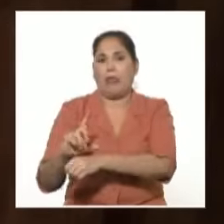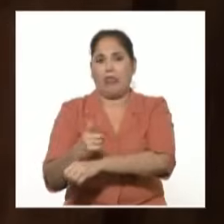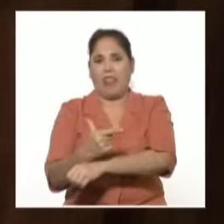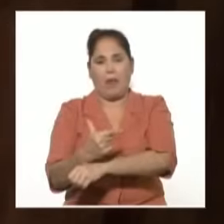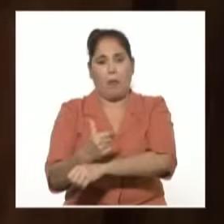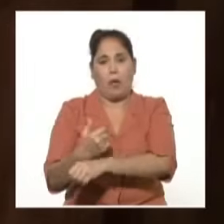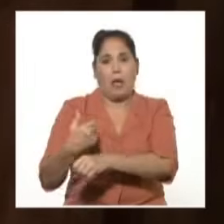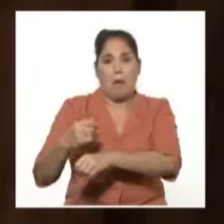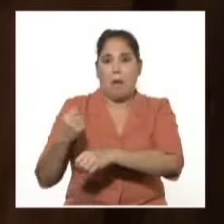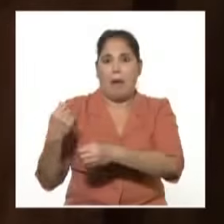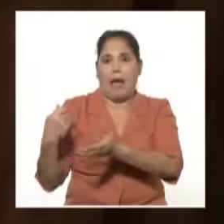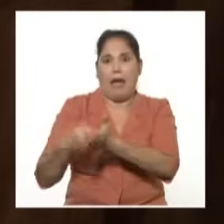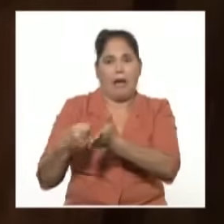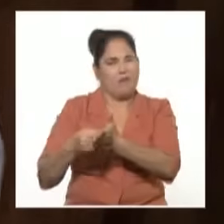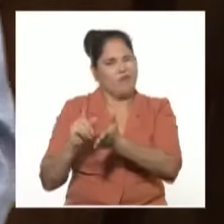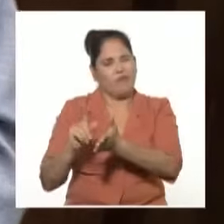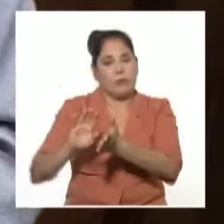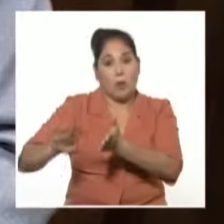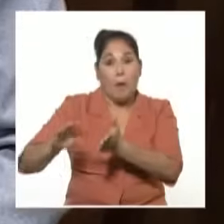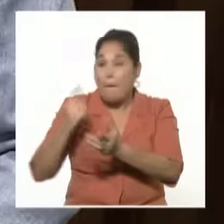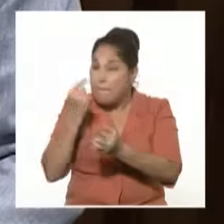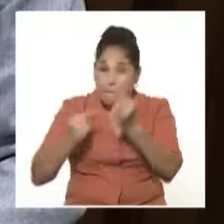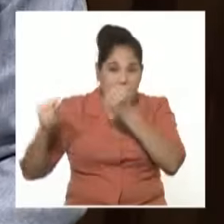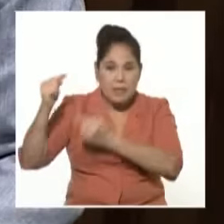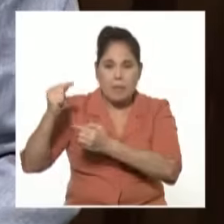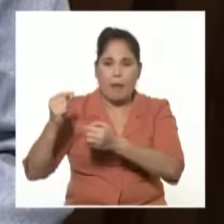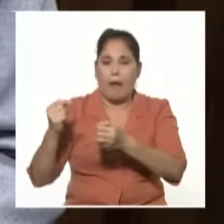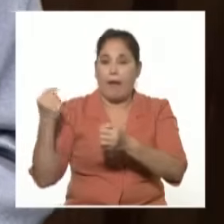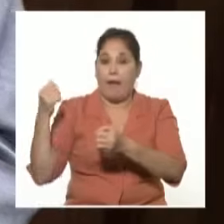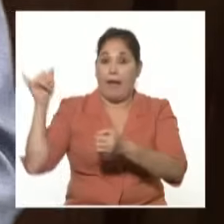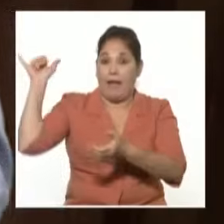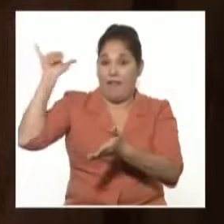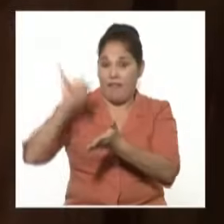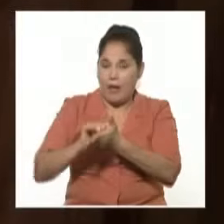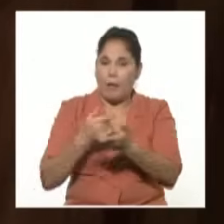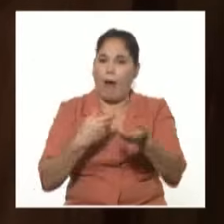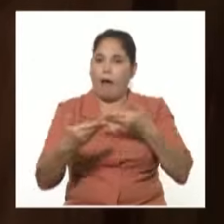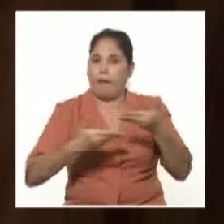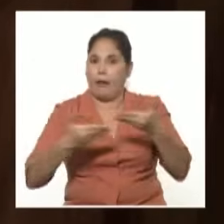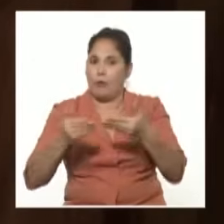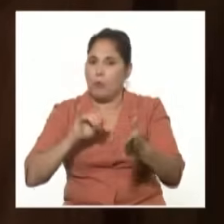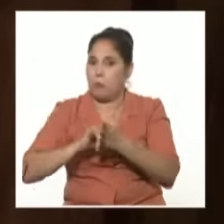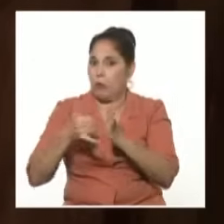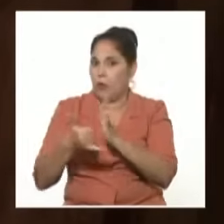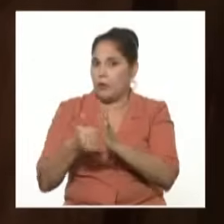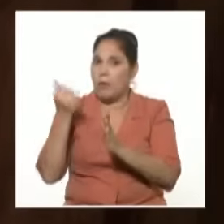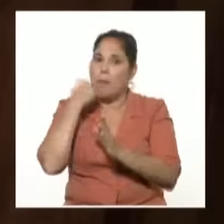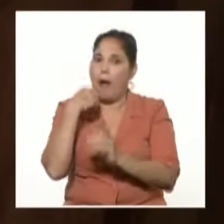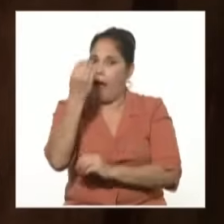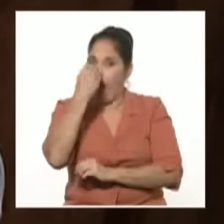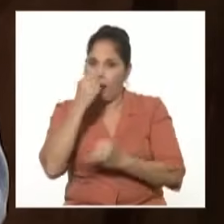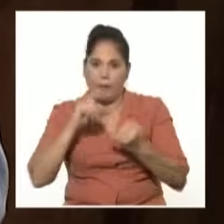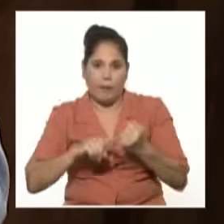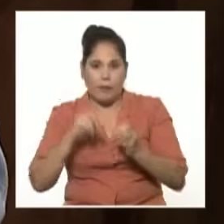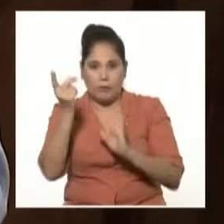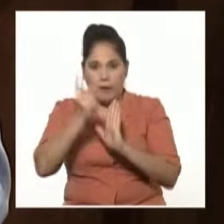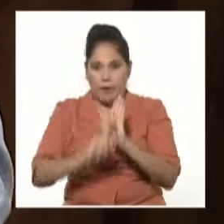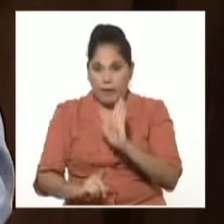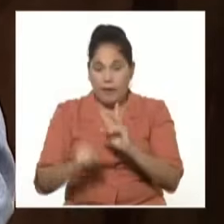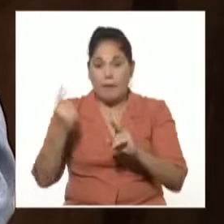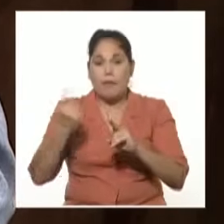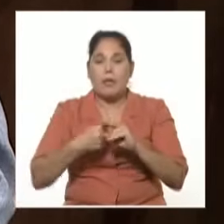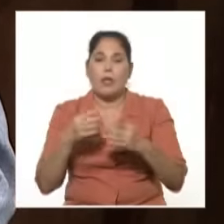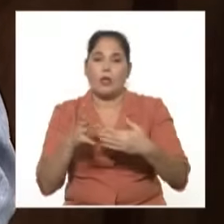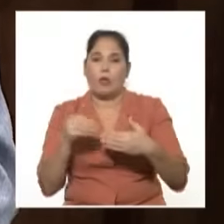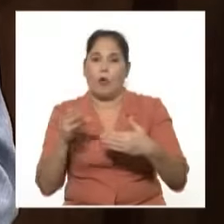el capital. La prioridad, como se ha anunciado, está orientada a los proyectos que generen alimentos, energía y